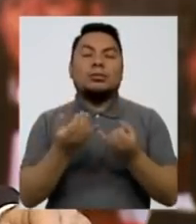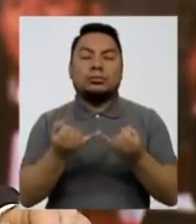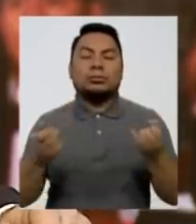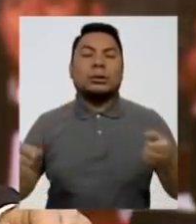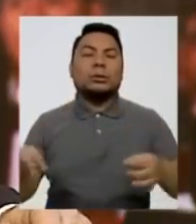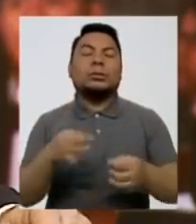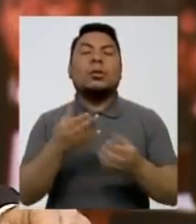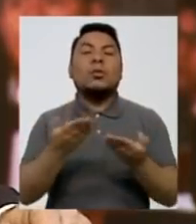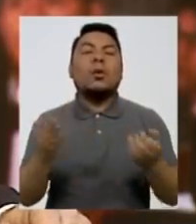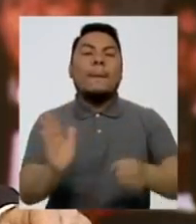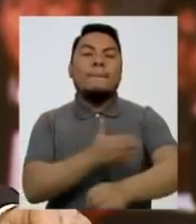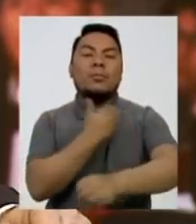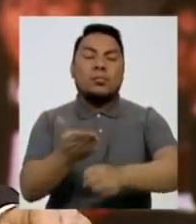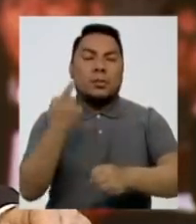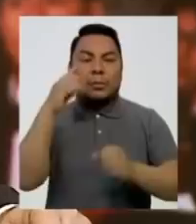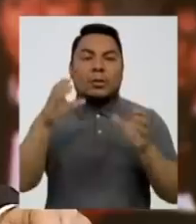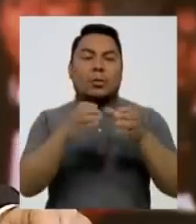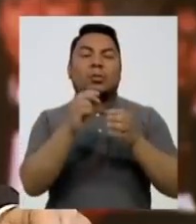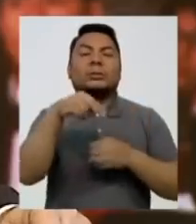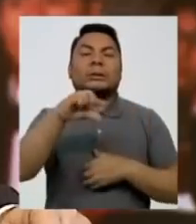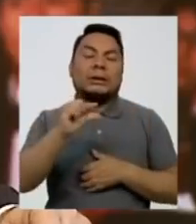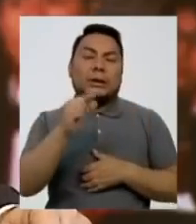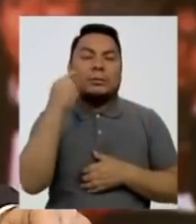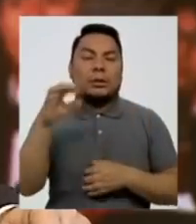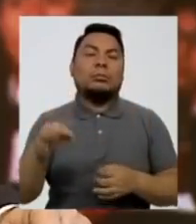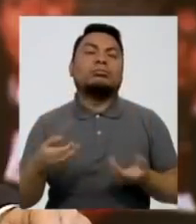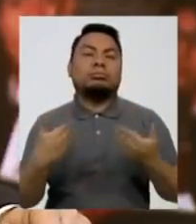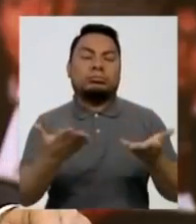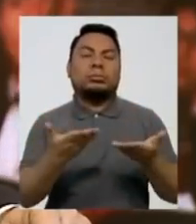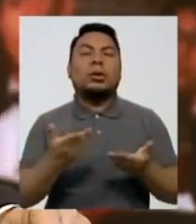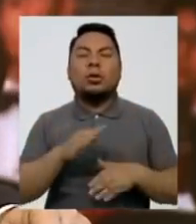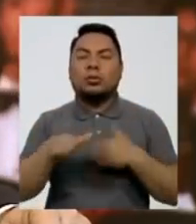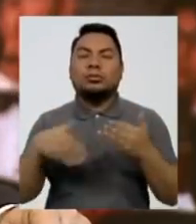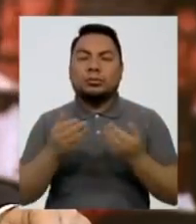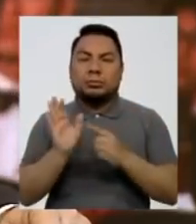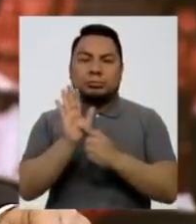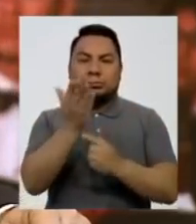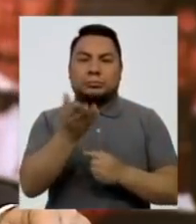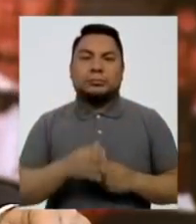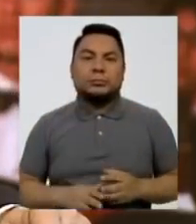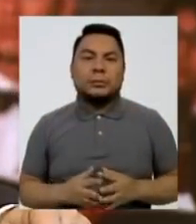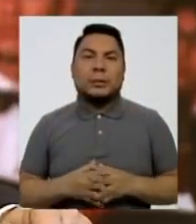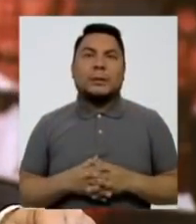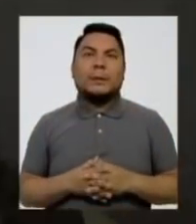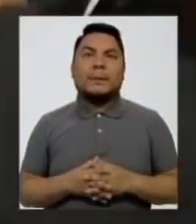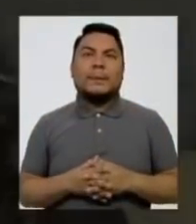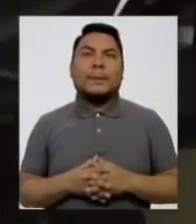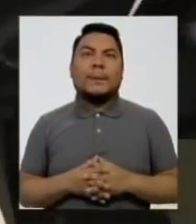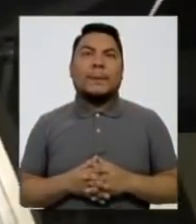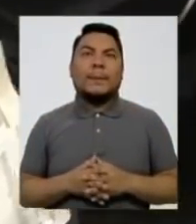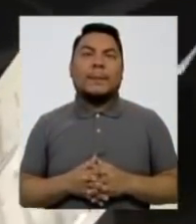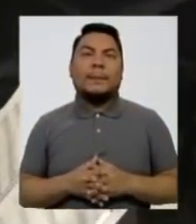jóvenes de la ONG Sinfonía por el Perú, quienes ofrecieron un pequeño concierto.